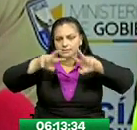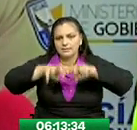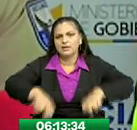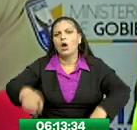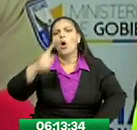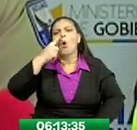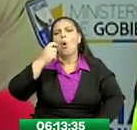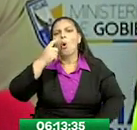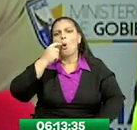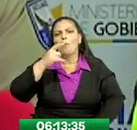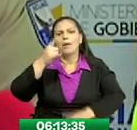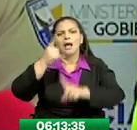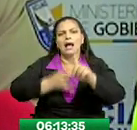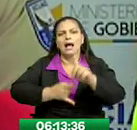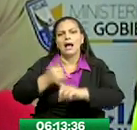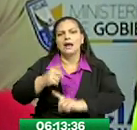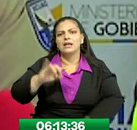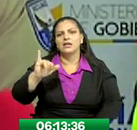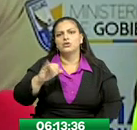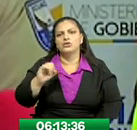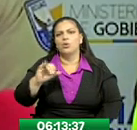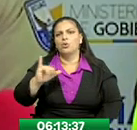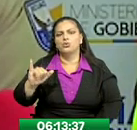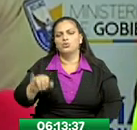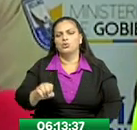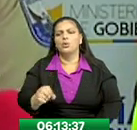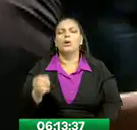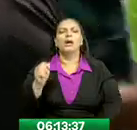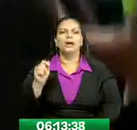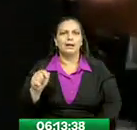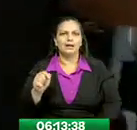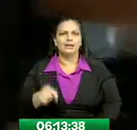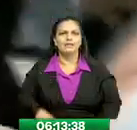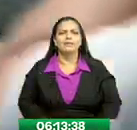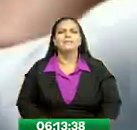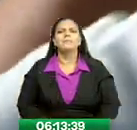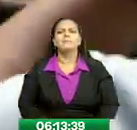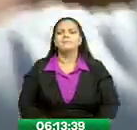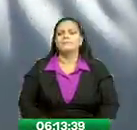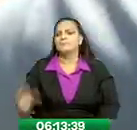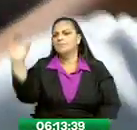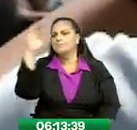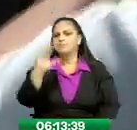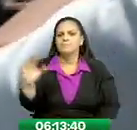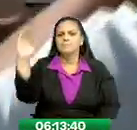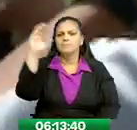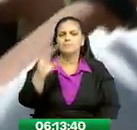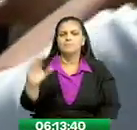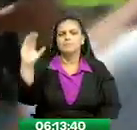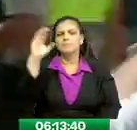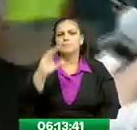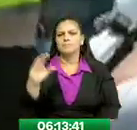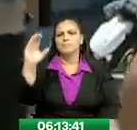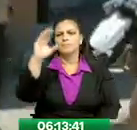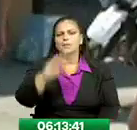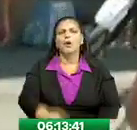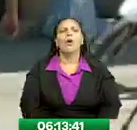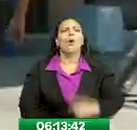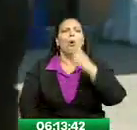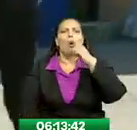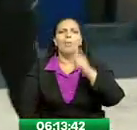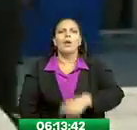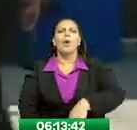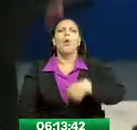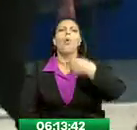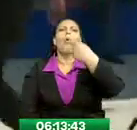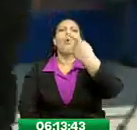de detención por un delito de asesinato. En esas circunstancias, alias Monstruoso, Yoyo